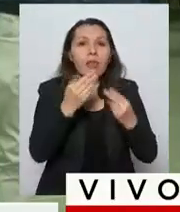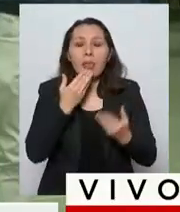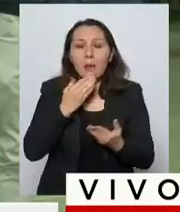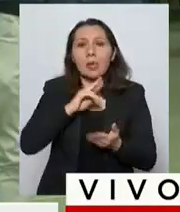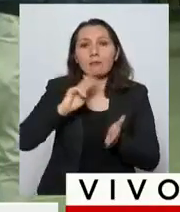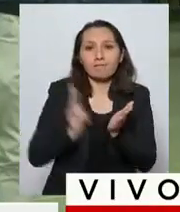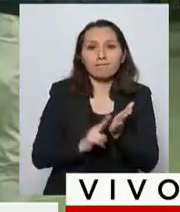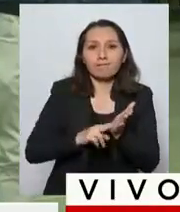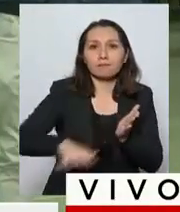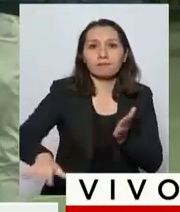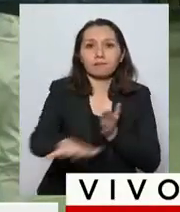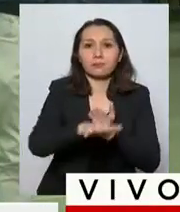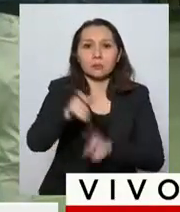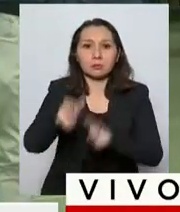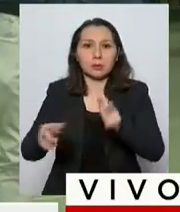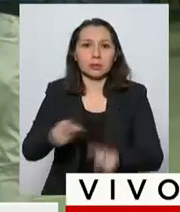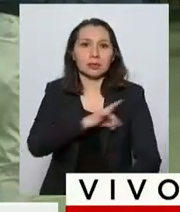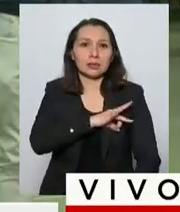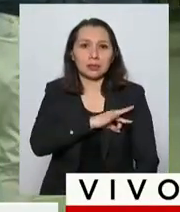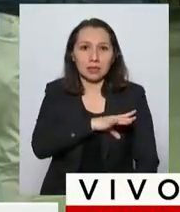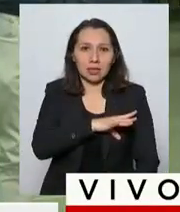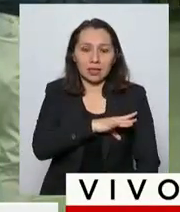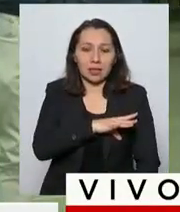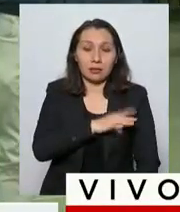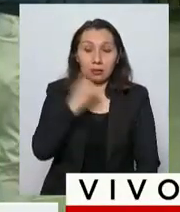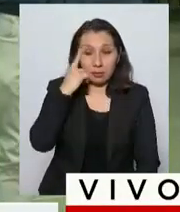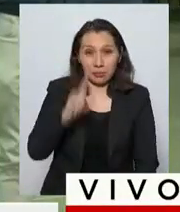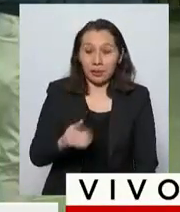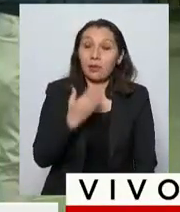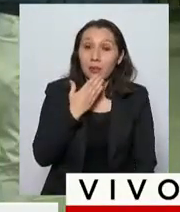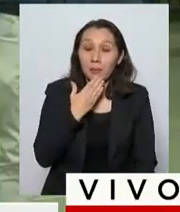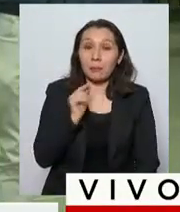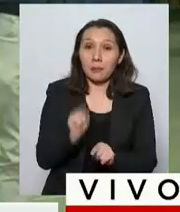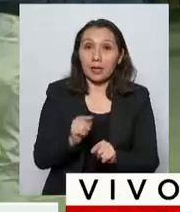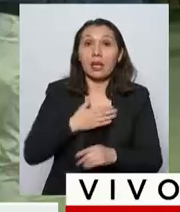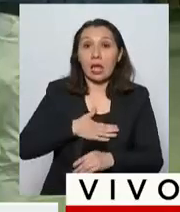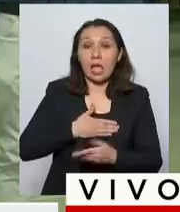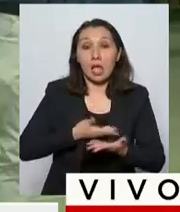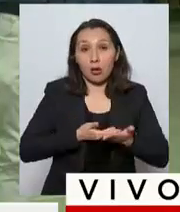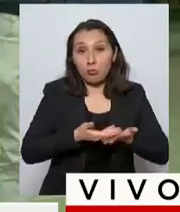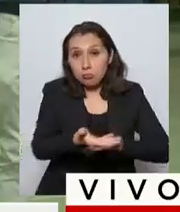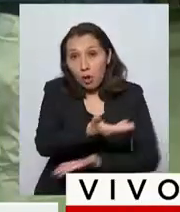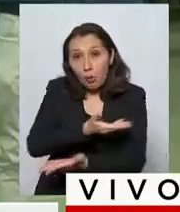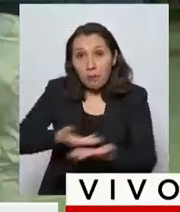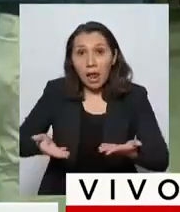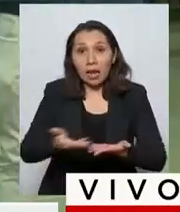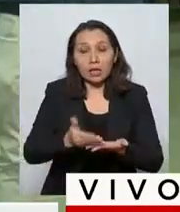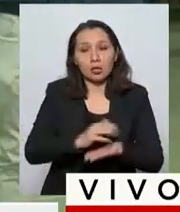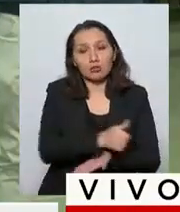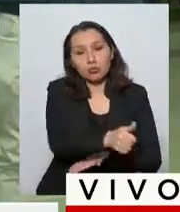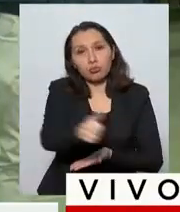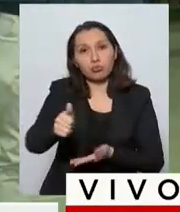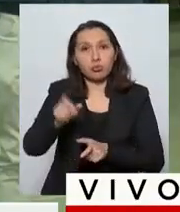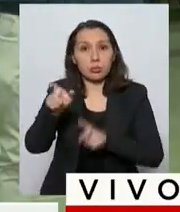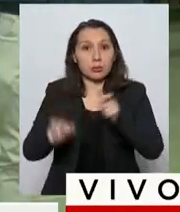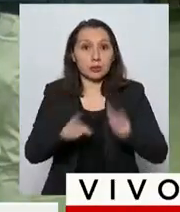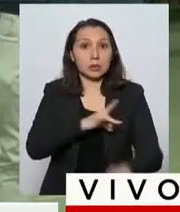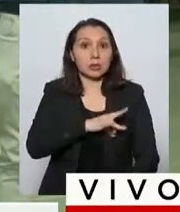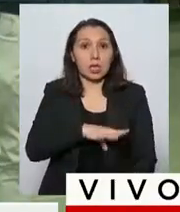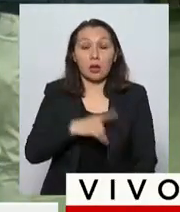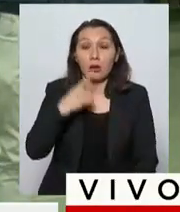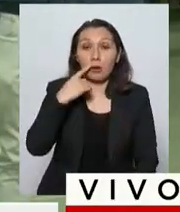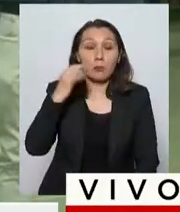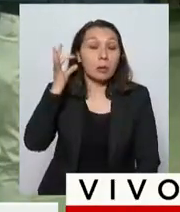que viven nuestros compatriotas. Pero también quiero compartir con todos los chilenos y chilenas